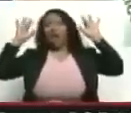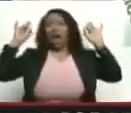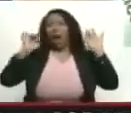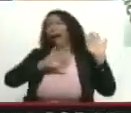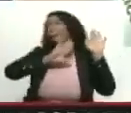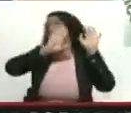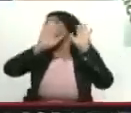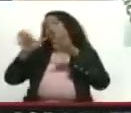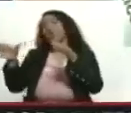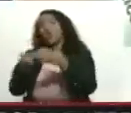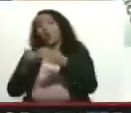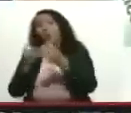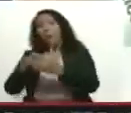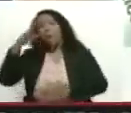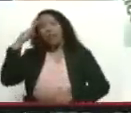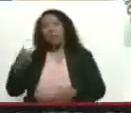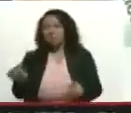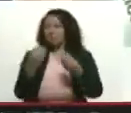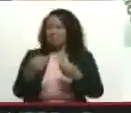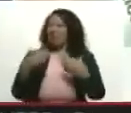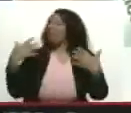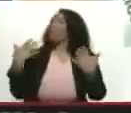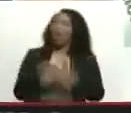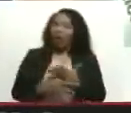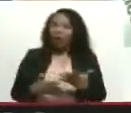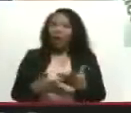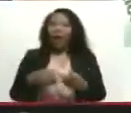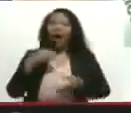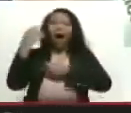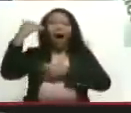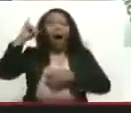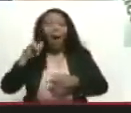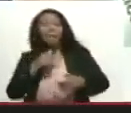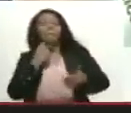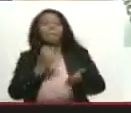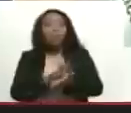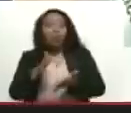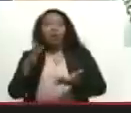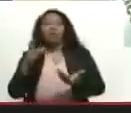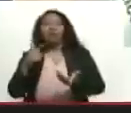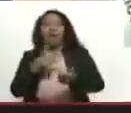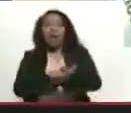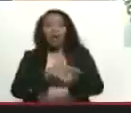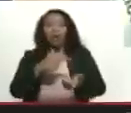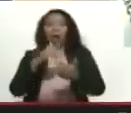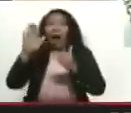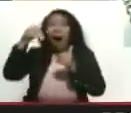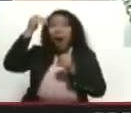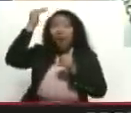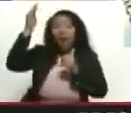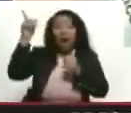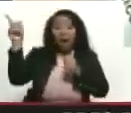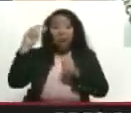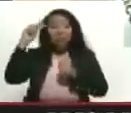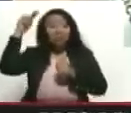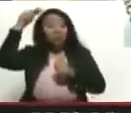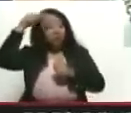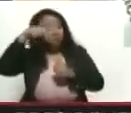de un levantamiento militar. ¿Para qué? Para que haya muertos y heridos, donde obviamente desde afuera él mirará